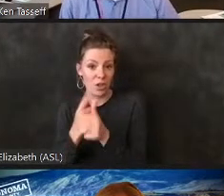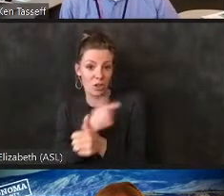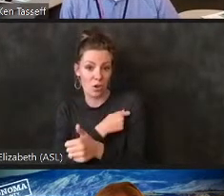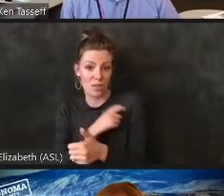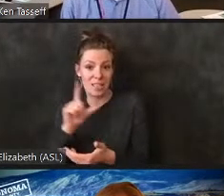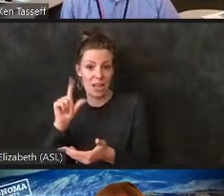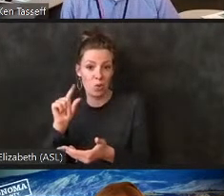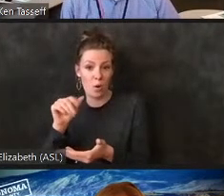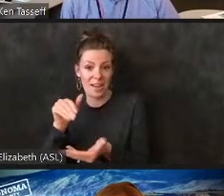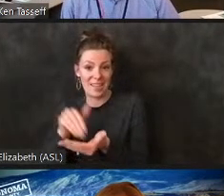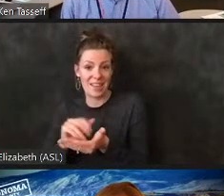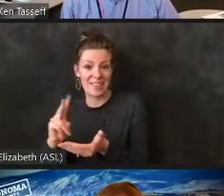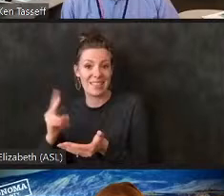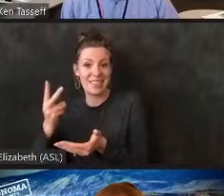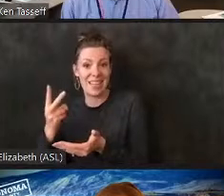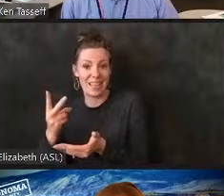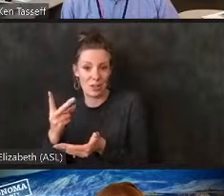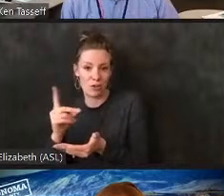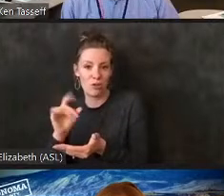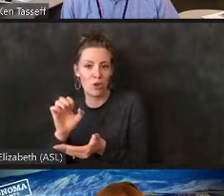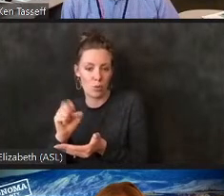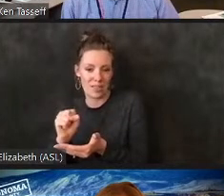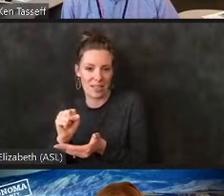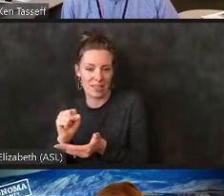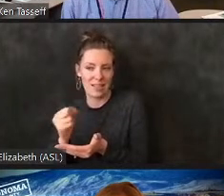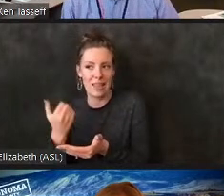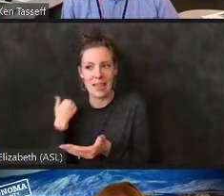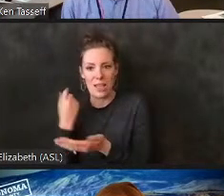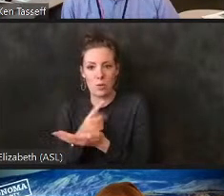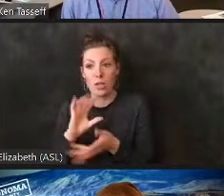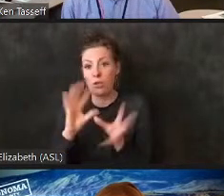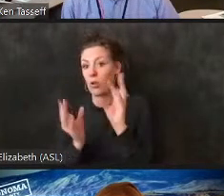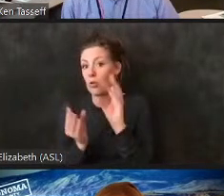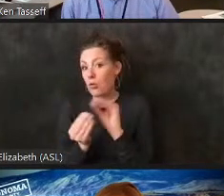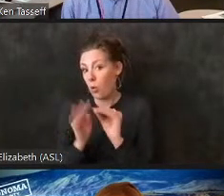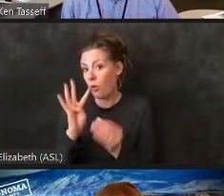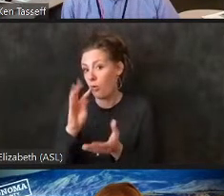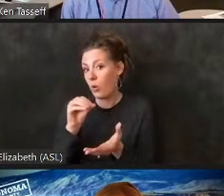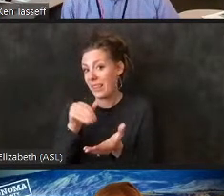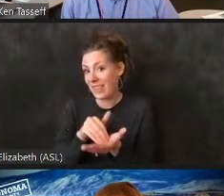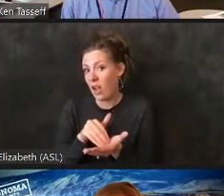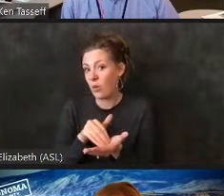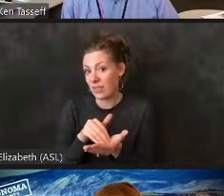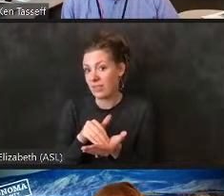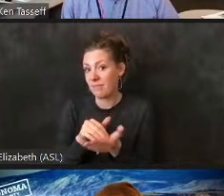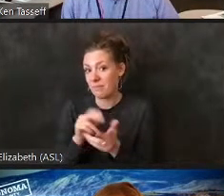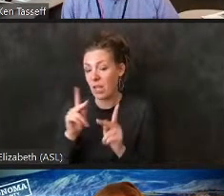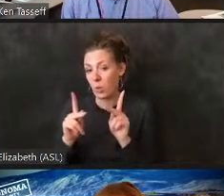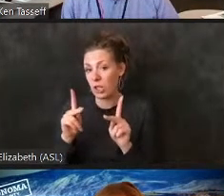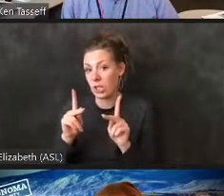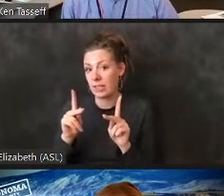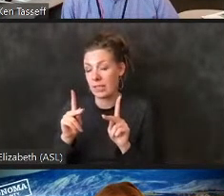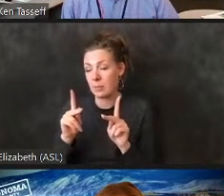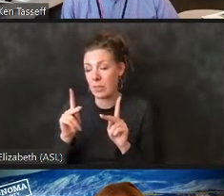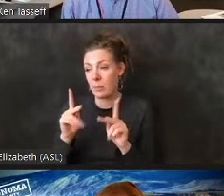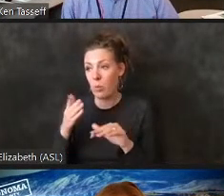solamente 20,000 dosis de la primera dosis. So, en total son como